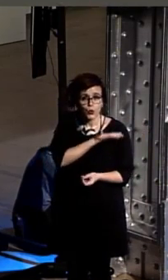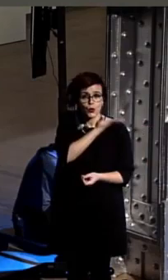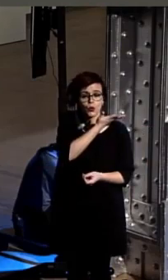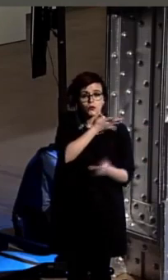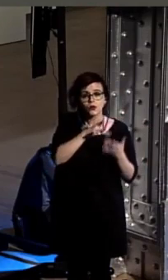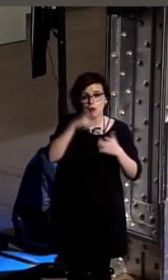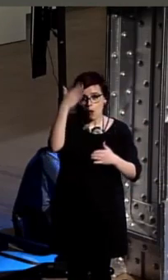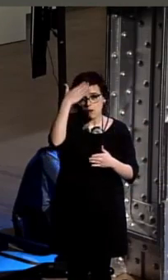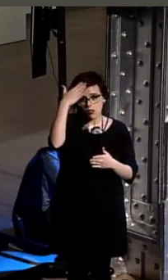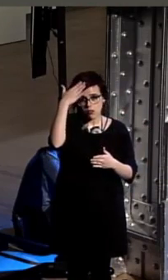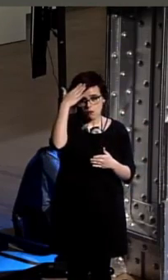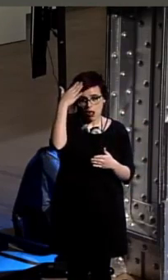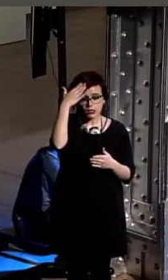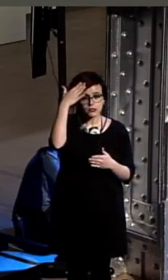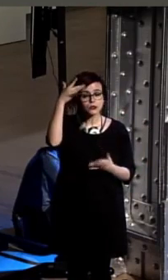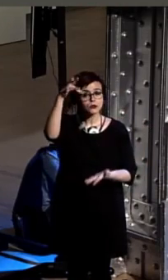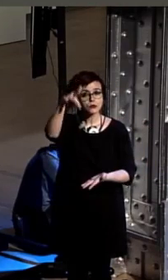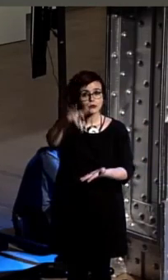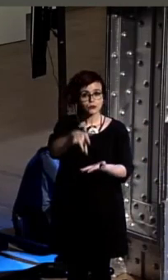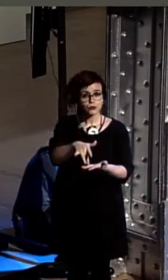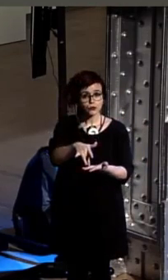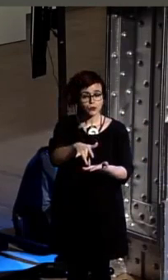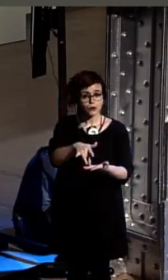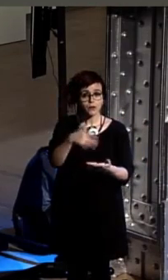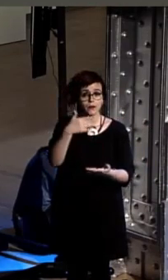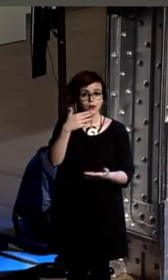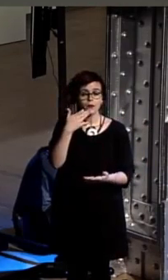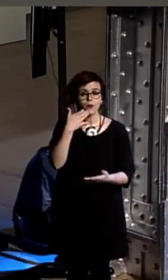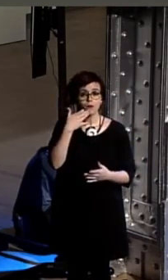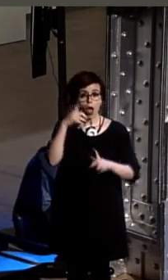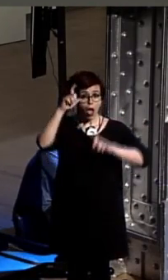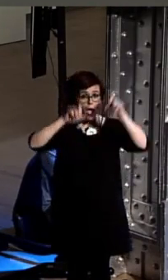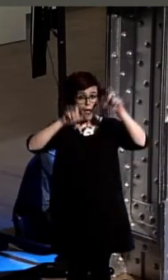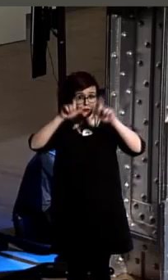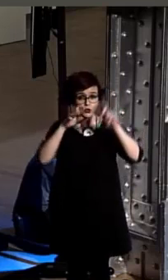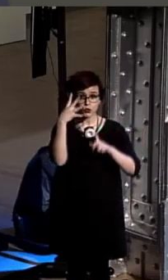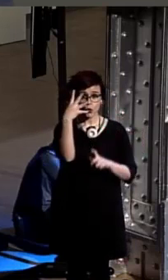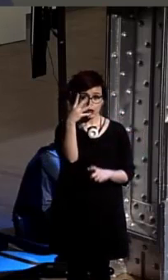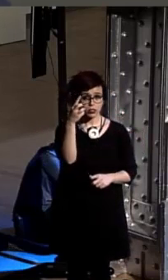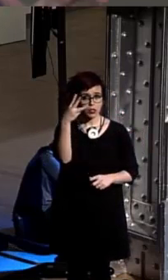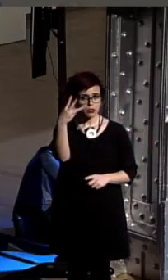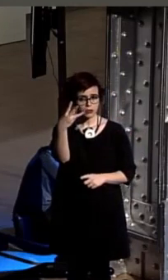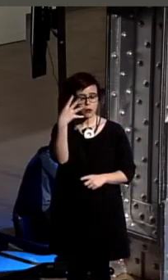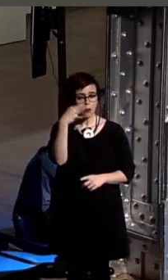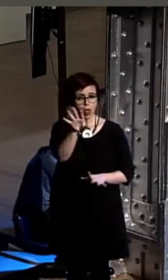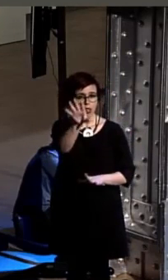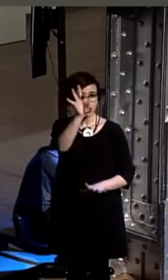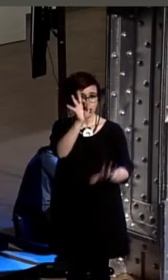principales y emociones que se pueden, con 43 gestos diferentes, se puede